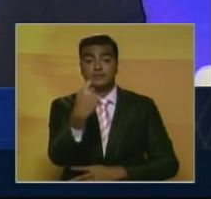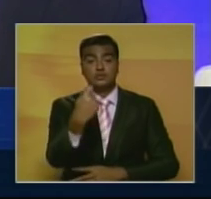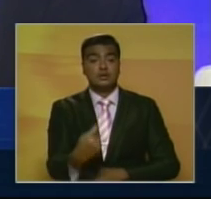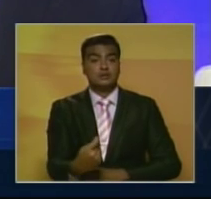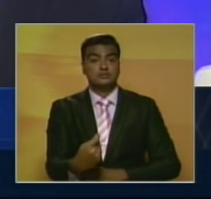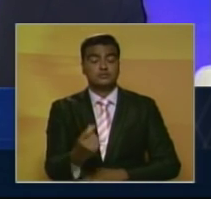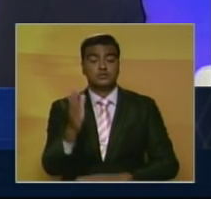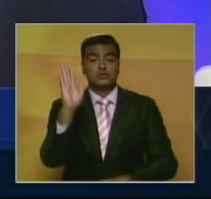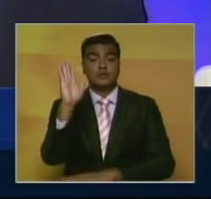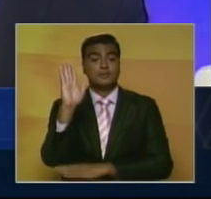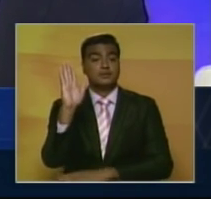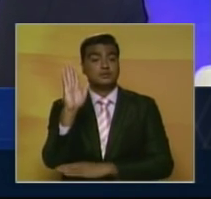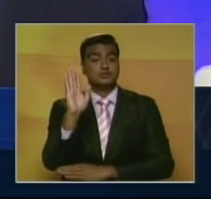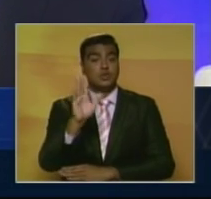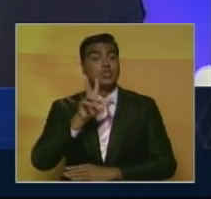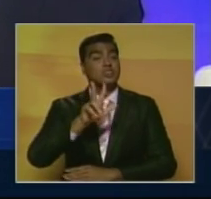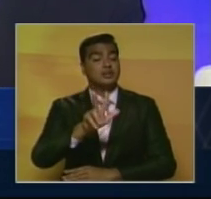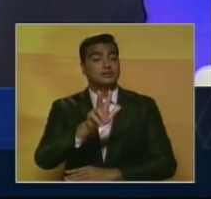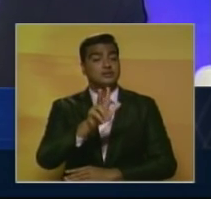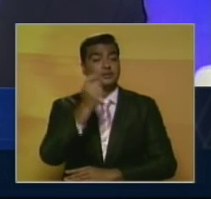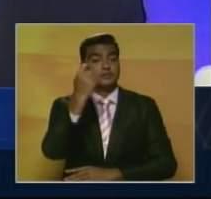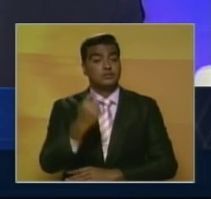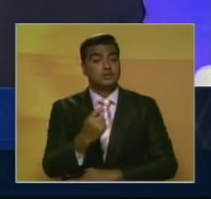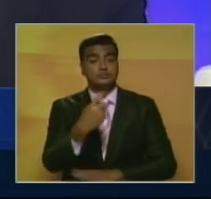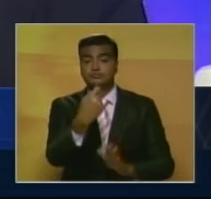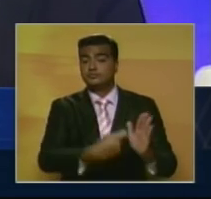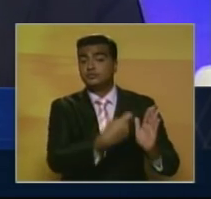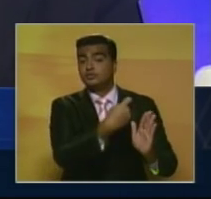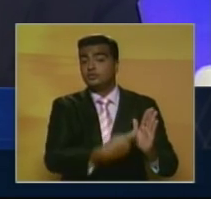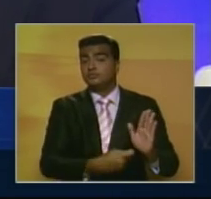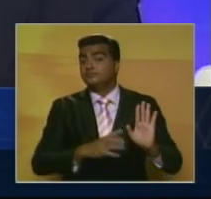fueron juramentados, esos 3 candidatos, son nulos.